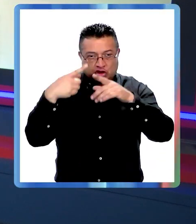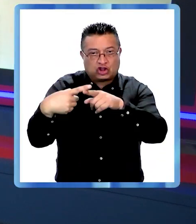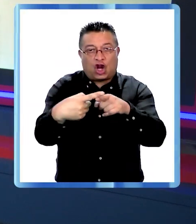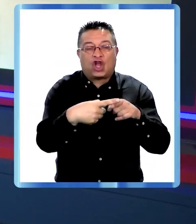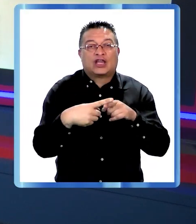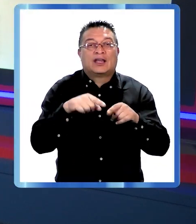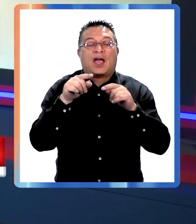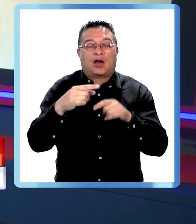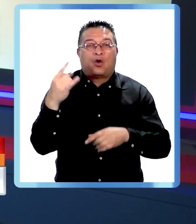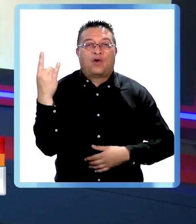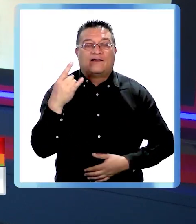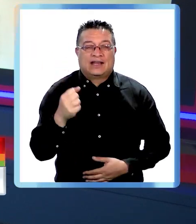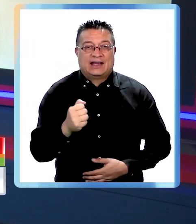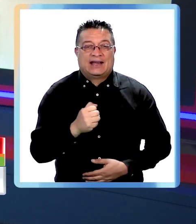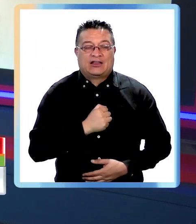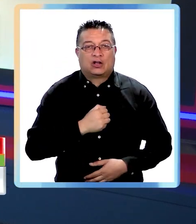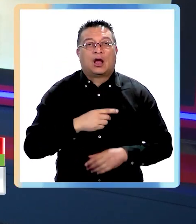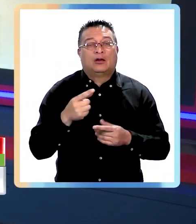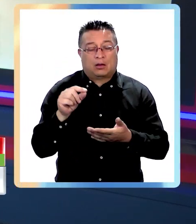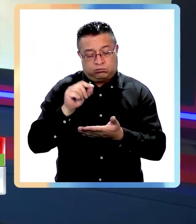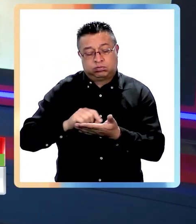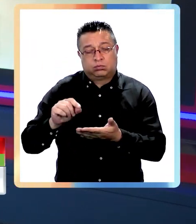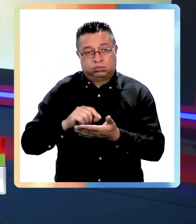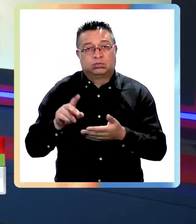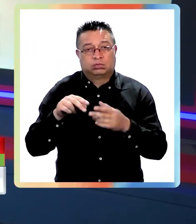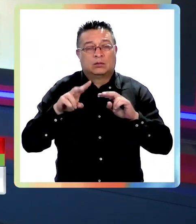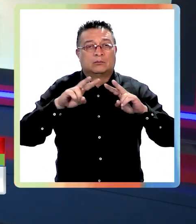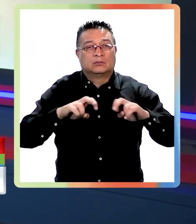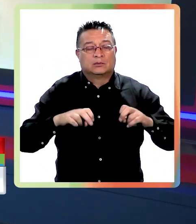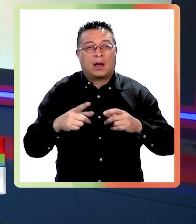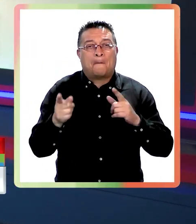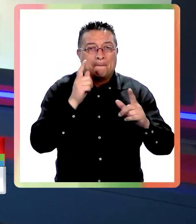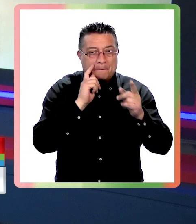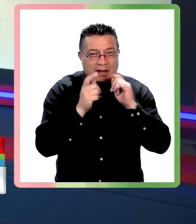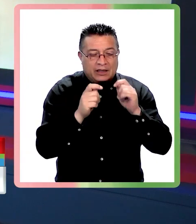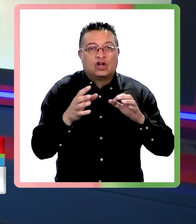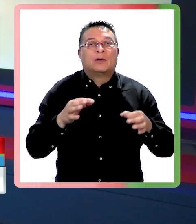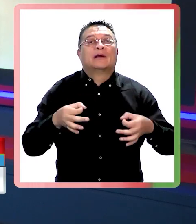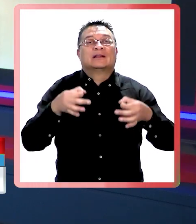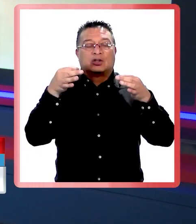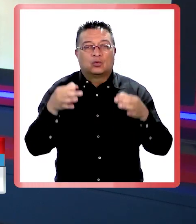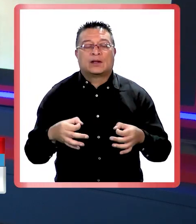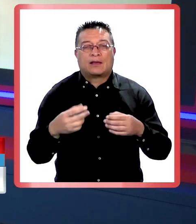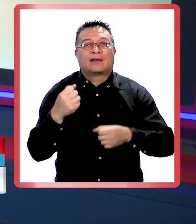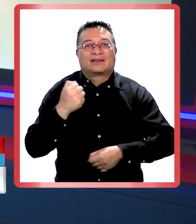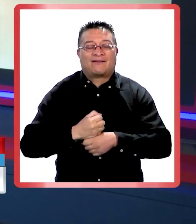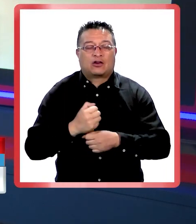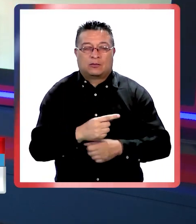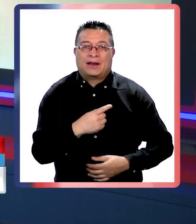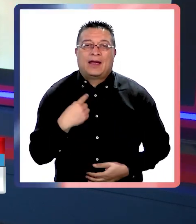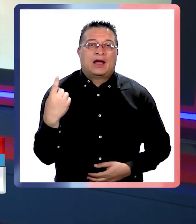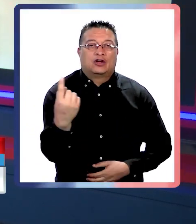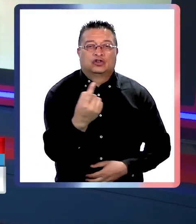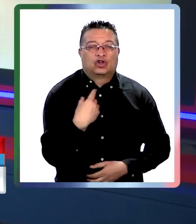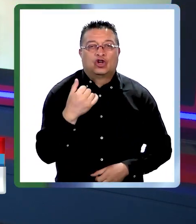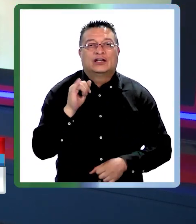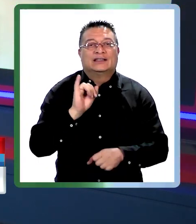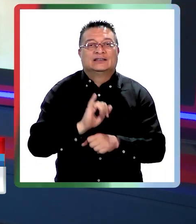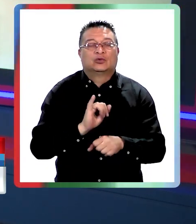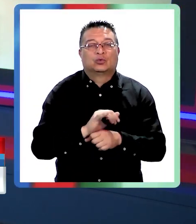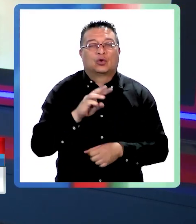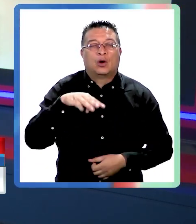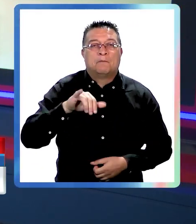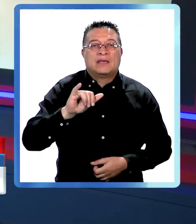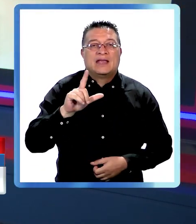de la Pontificia Universidad Católica y autora de la investigación Los peligros de hacer la seguridad una tarea de todos del